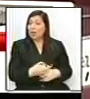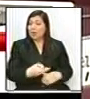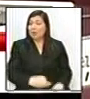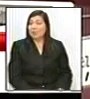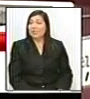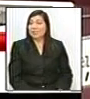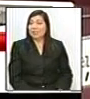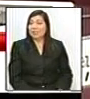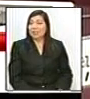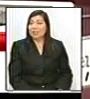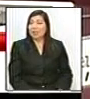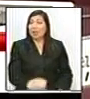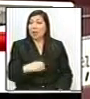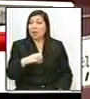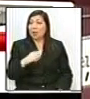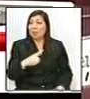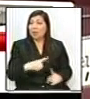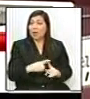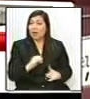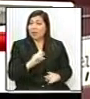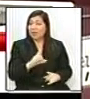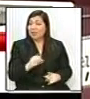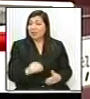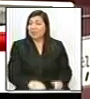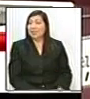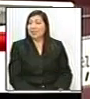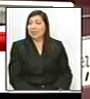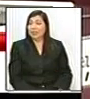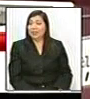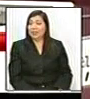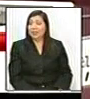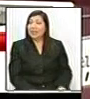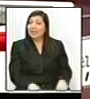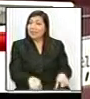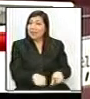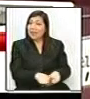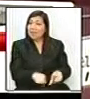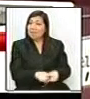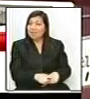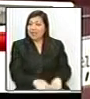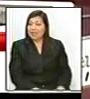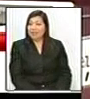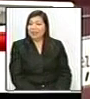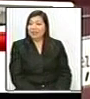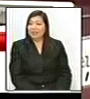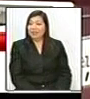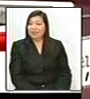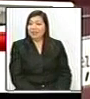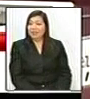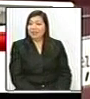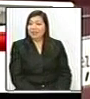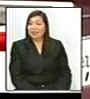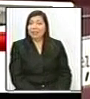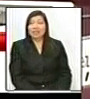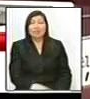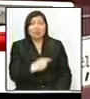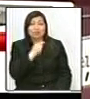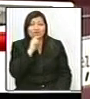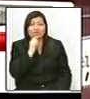de Coronel Portillo. Es más, ministro, también haciéndole mención a la